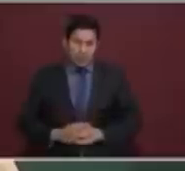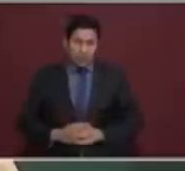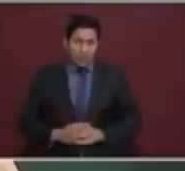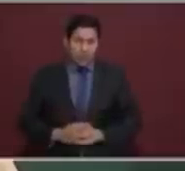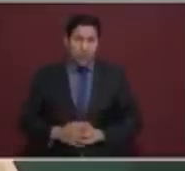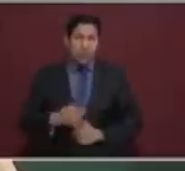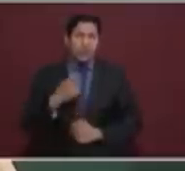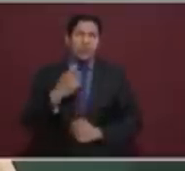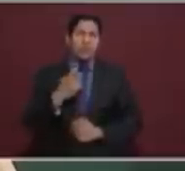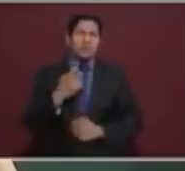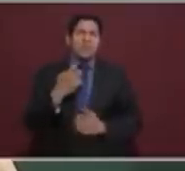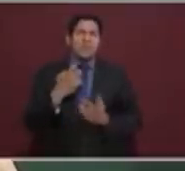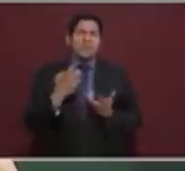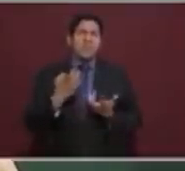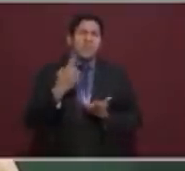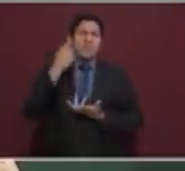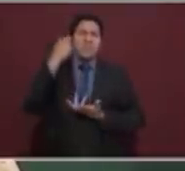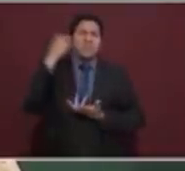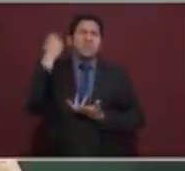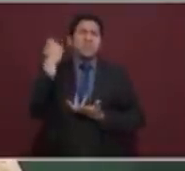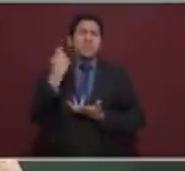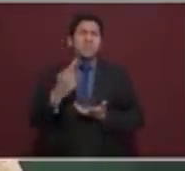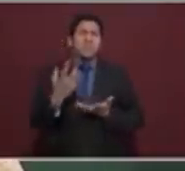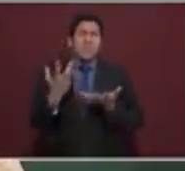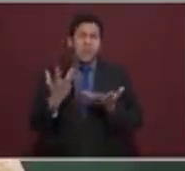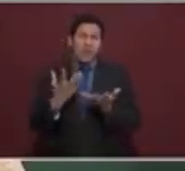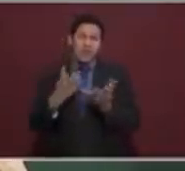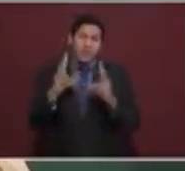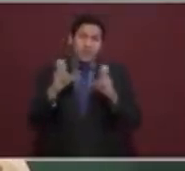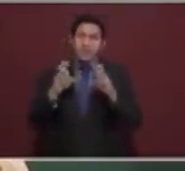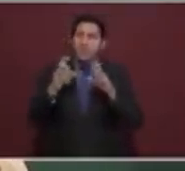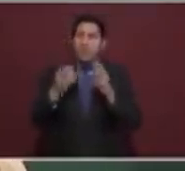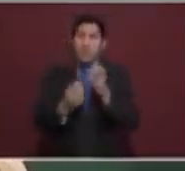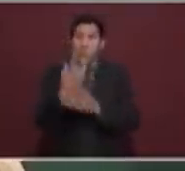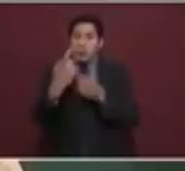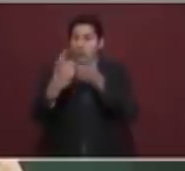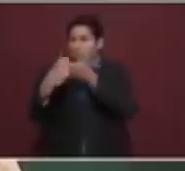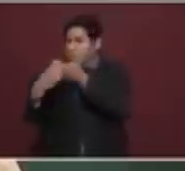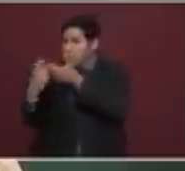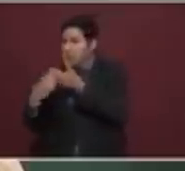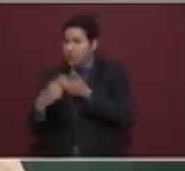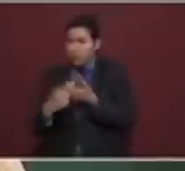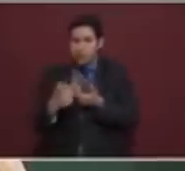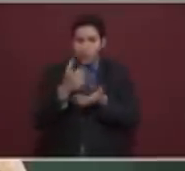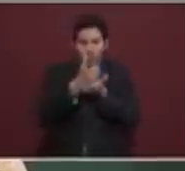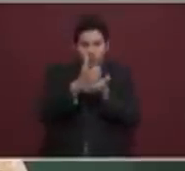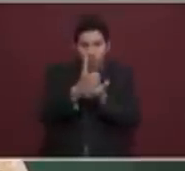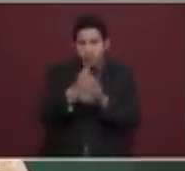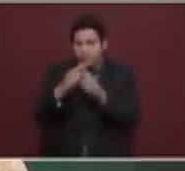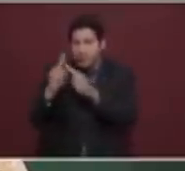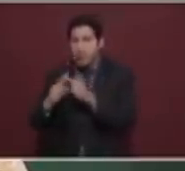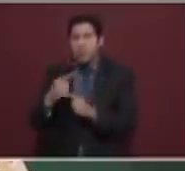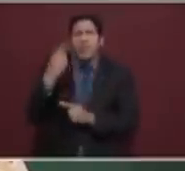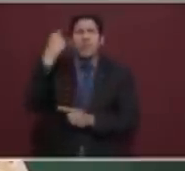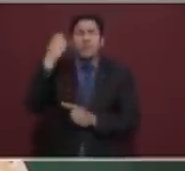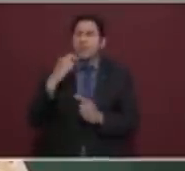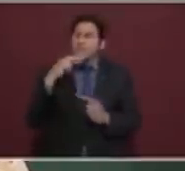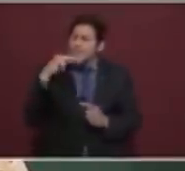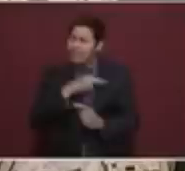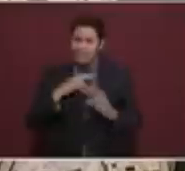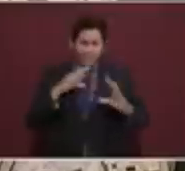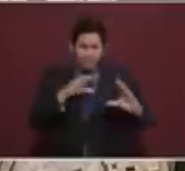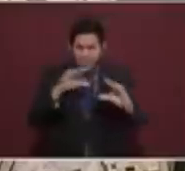reforzados en este ámbito del reclutamiento para dar con rapidez de alta a